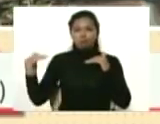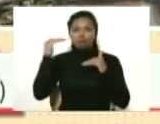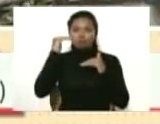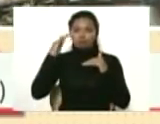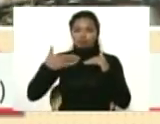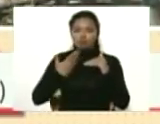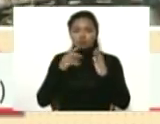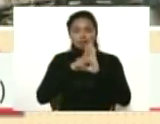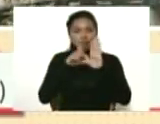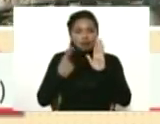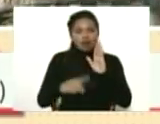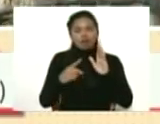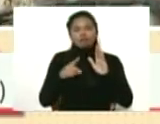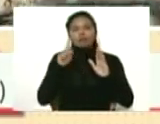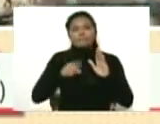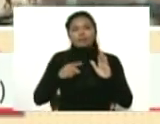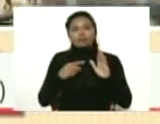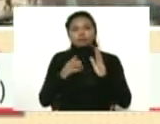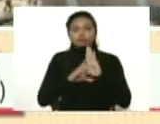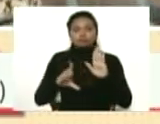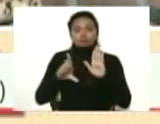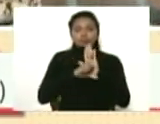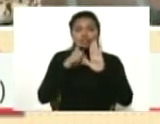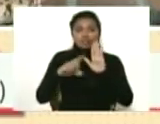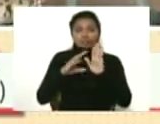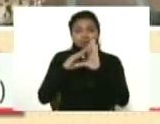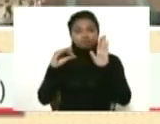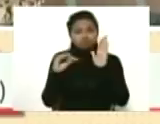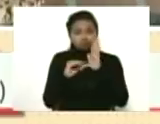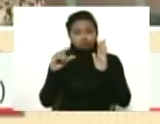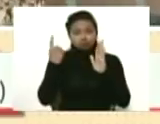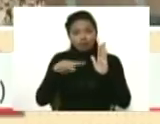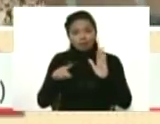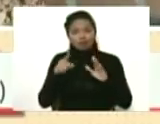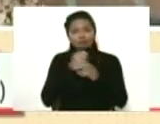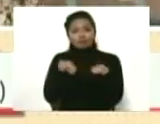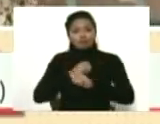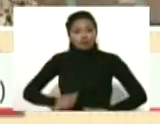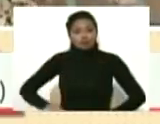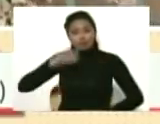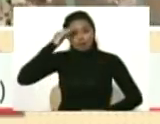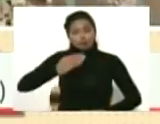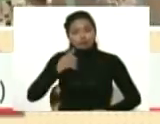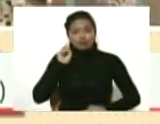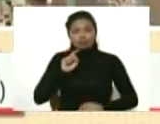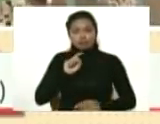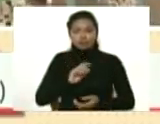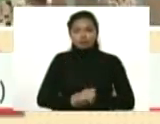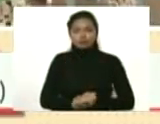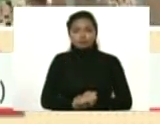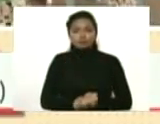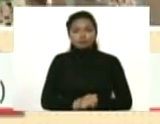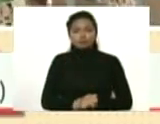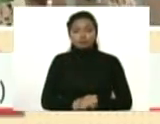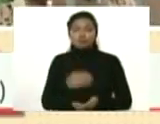de Ley Orgánica a Ley Constitucional de la Fuerza Armada Nacional Bolivariana y